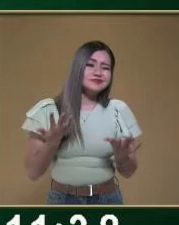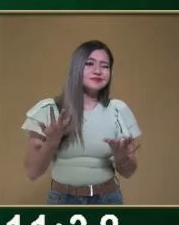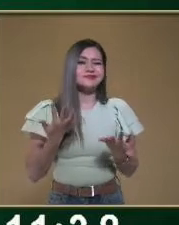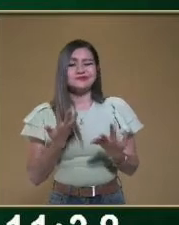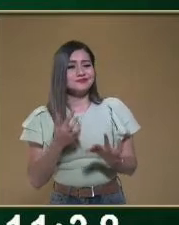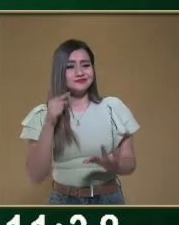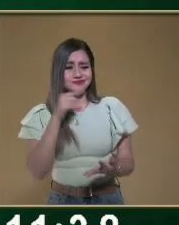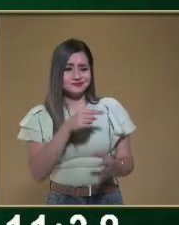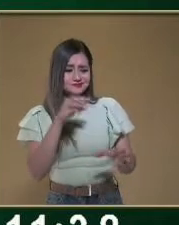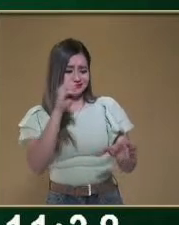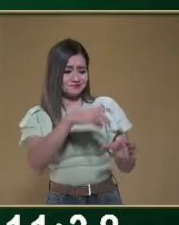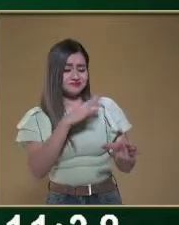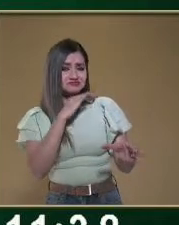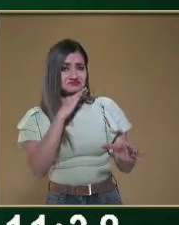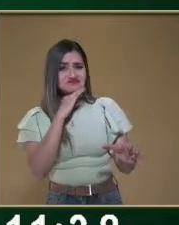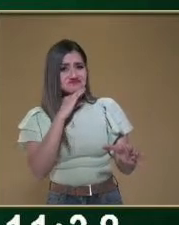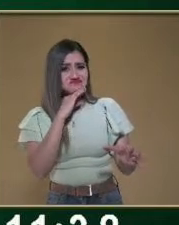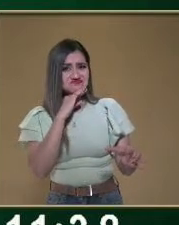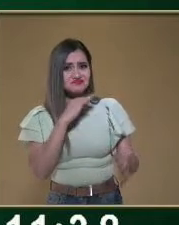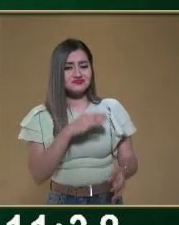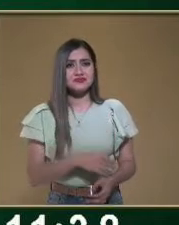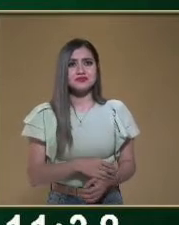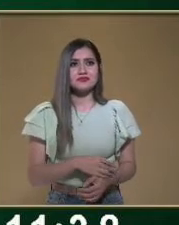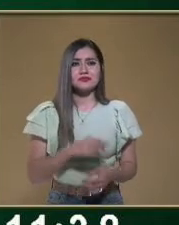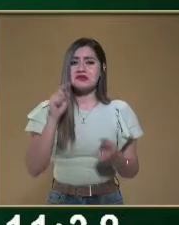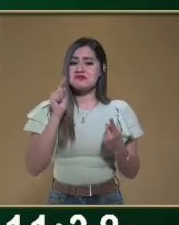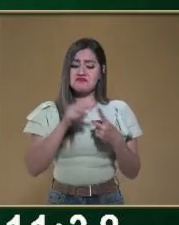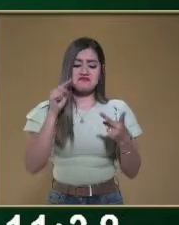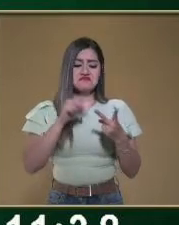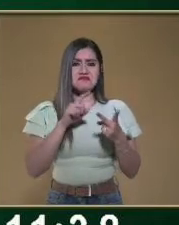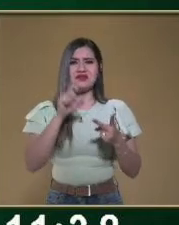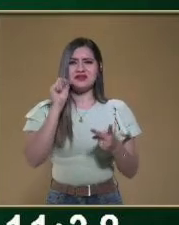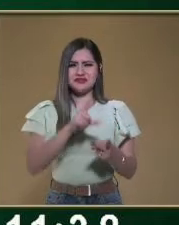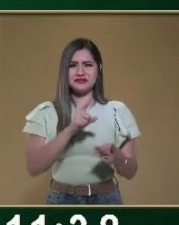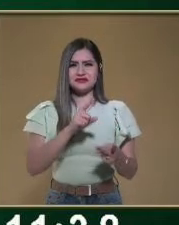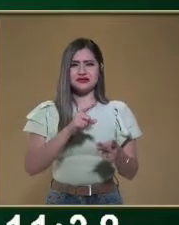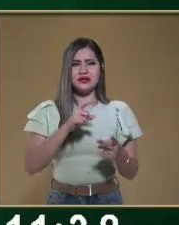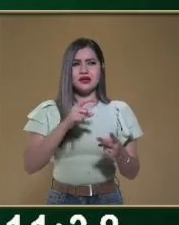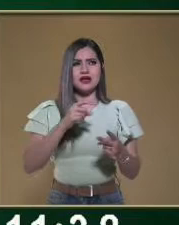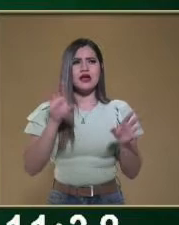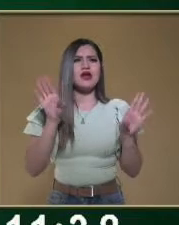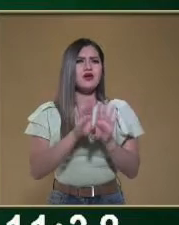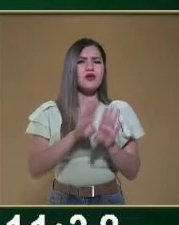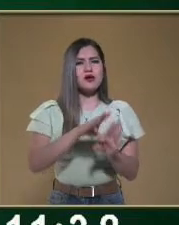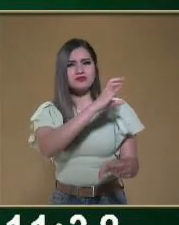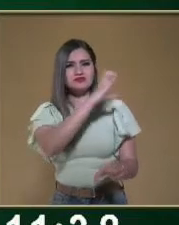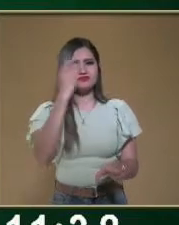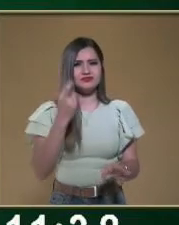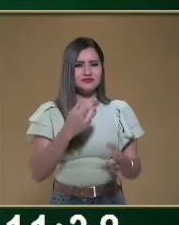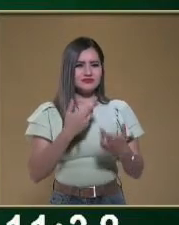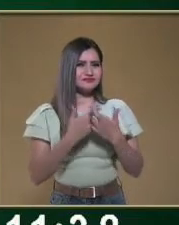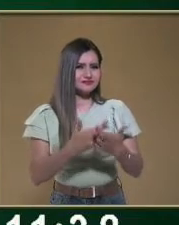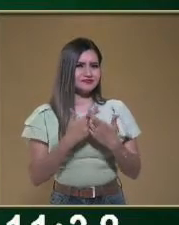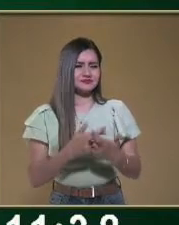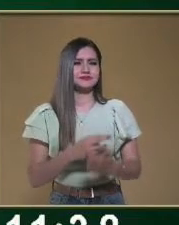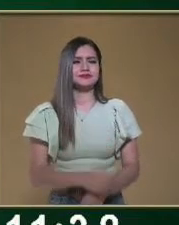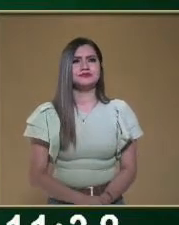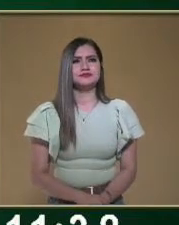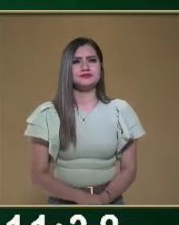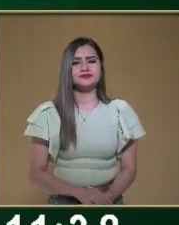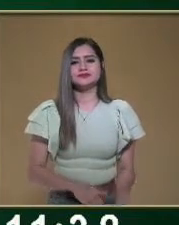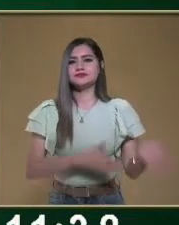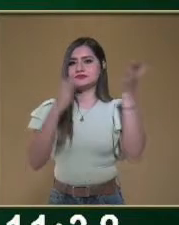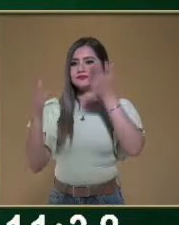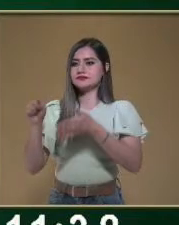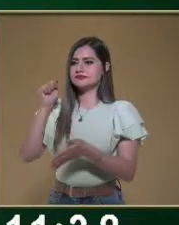que hay que reciclar, tampoco tiene el símbolo del reciclado. Y en el segundo ejemplo, sí, maestra Ana, ahí sí me da la